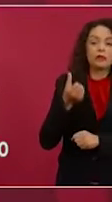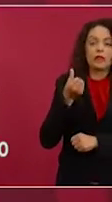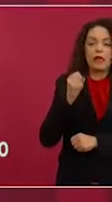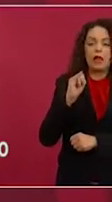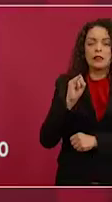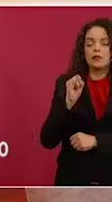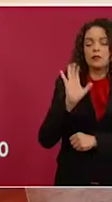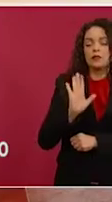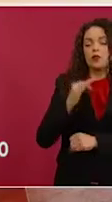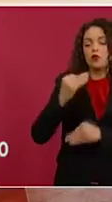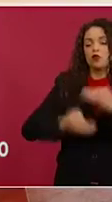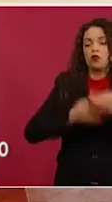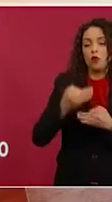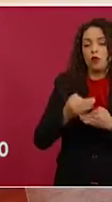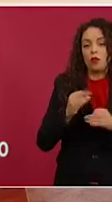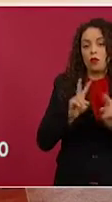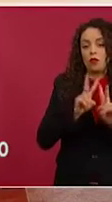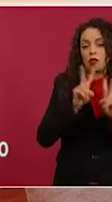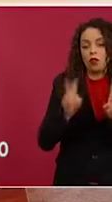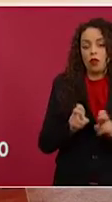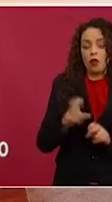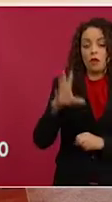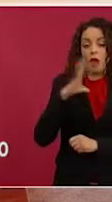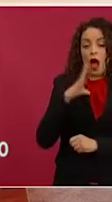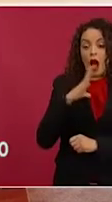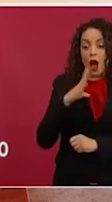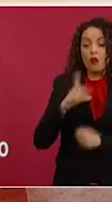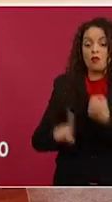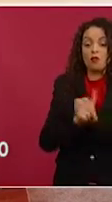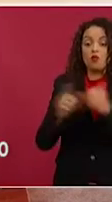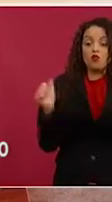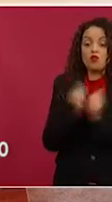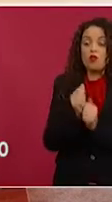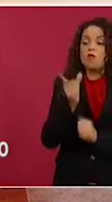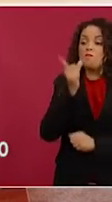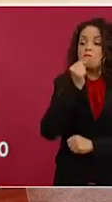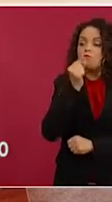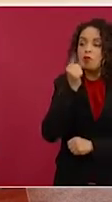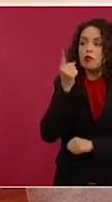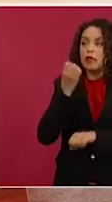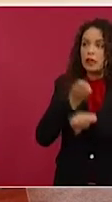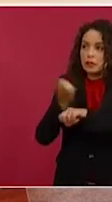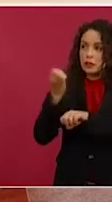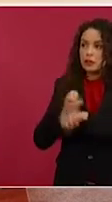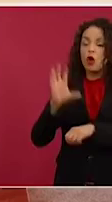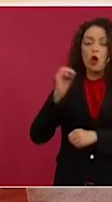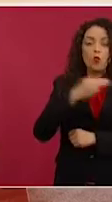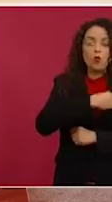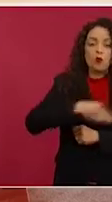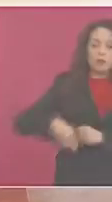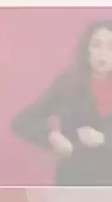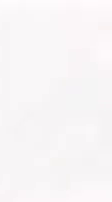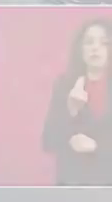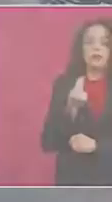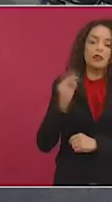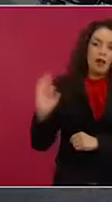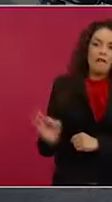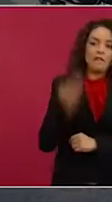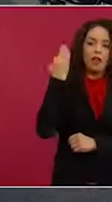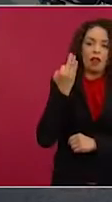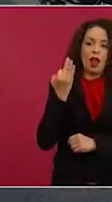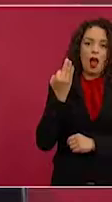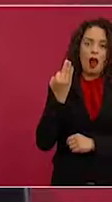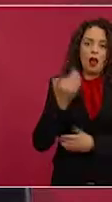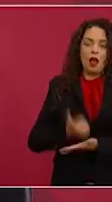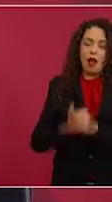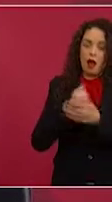asuntos donde intervienen policías estatales, municipales, la Fiscalía trae,